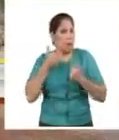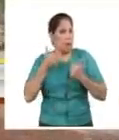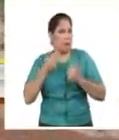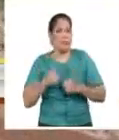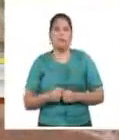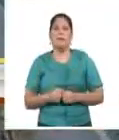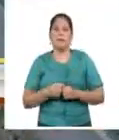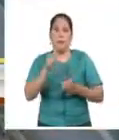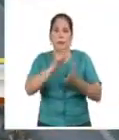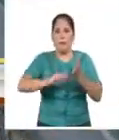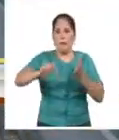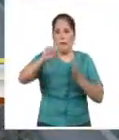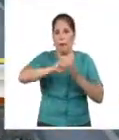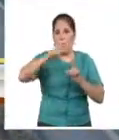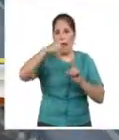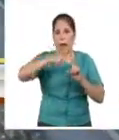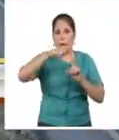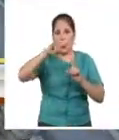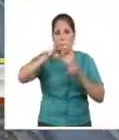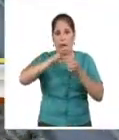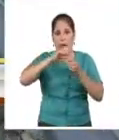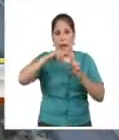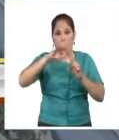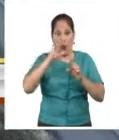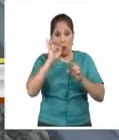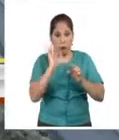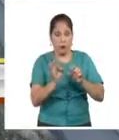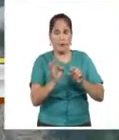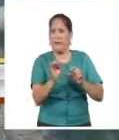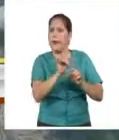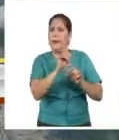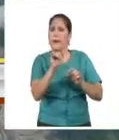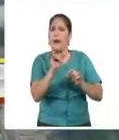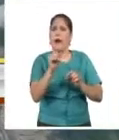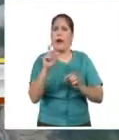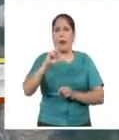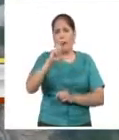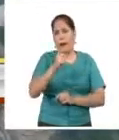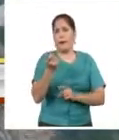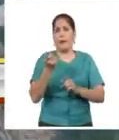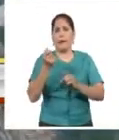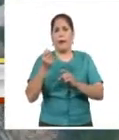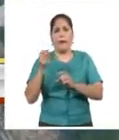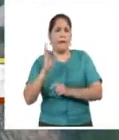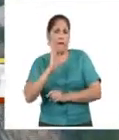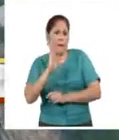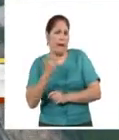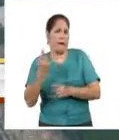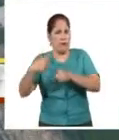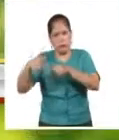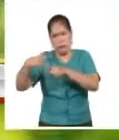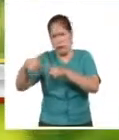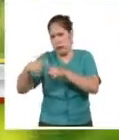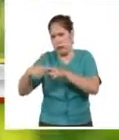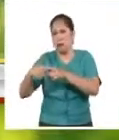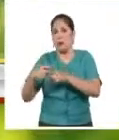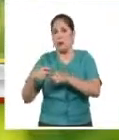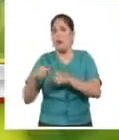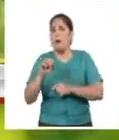El plan turquino de la provincia de Holguín se extiende por los municipios de Cueto, Mayarí, Franpaís, Aguadetánamo y Moa,